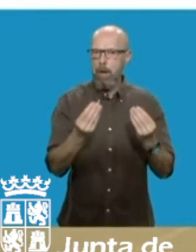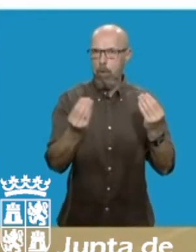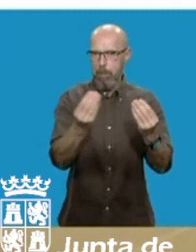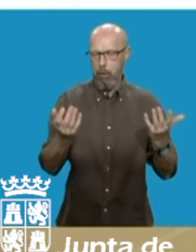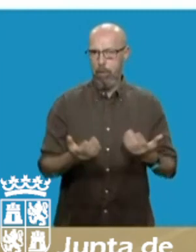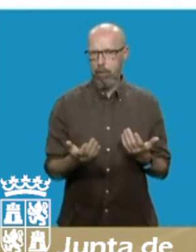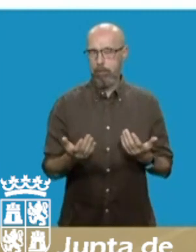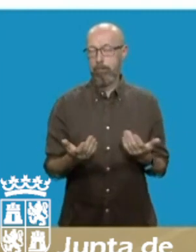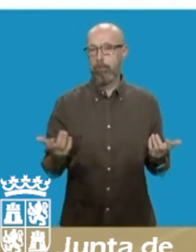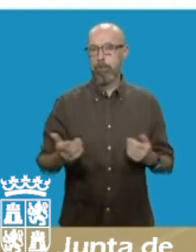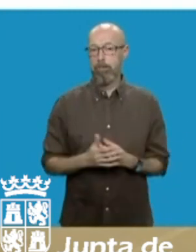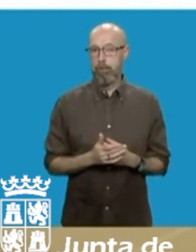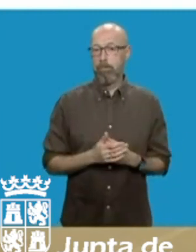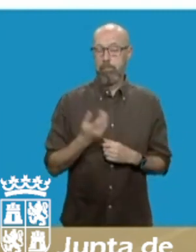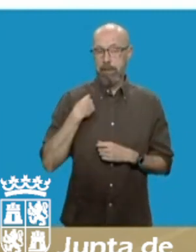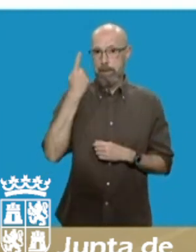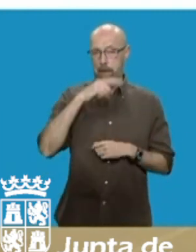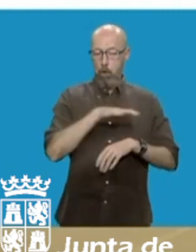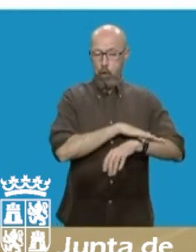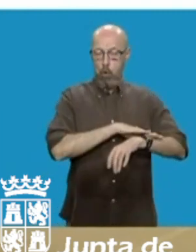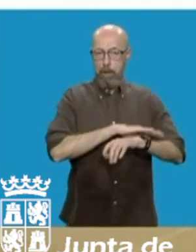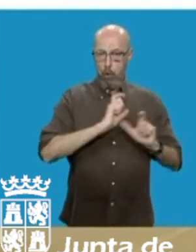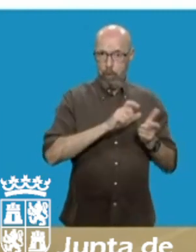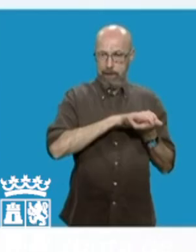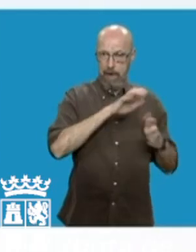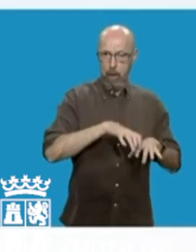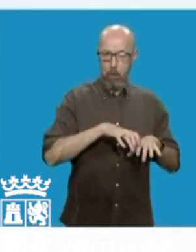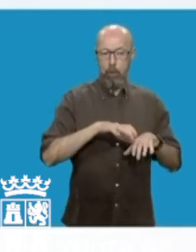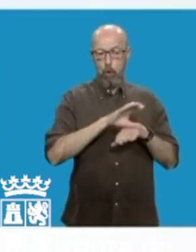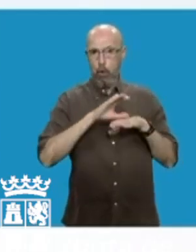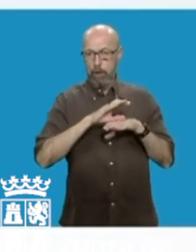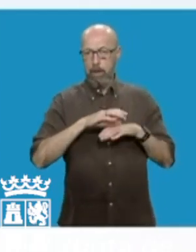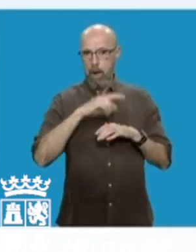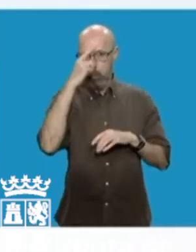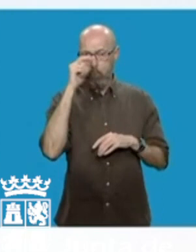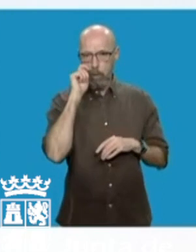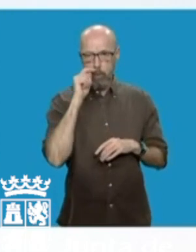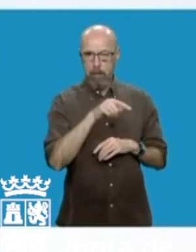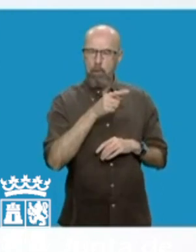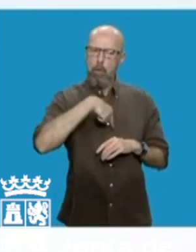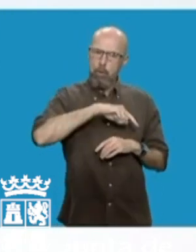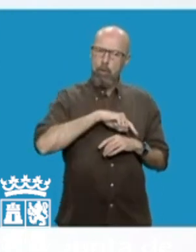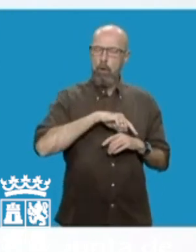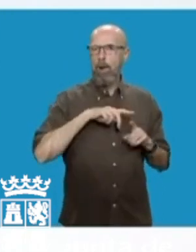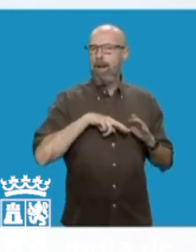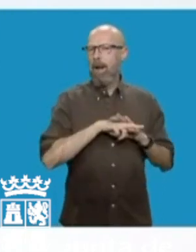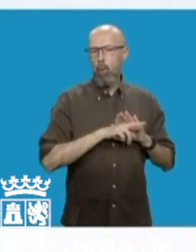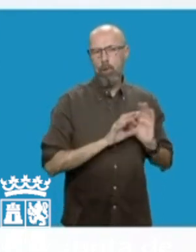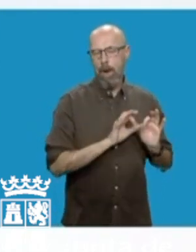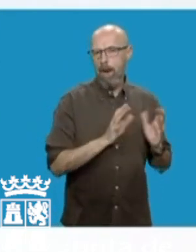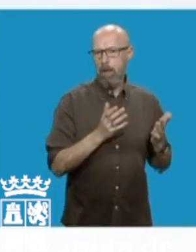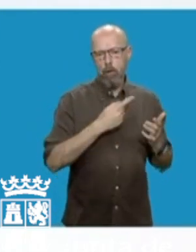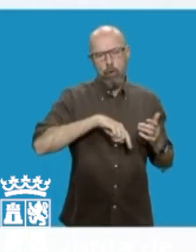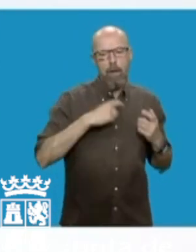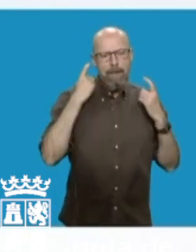cómo desde el Gobierno de la Junta de Castilla y León, desde la Consejería de Cultura y Turismo, tenemos los medios que tenemos, intentamos entre